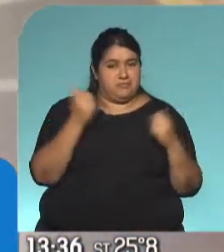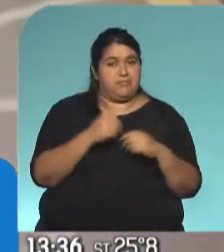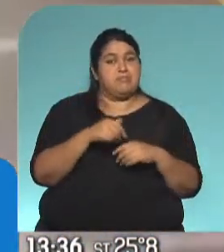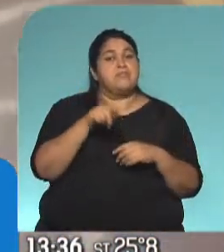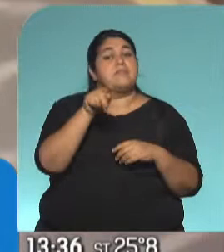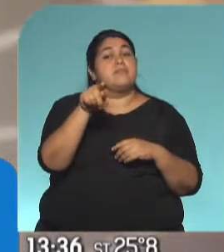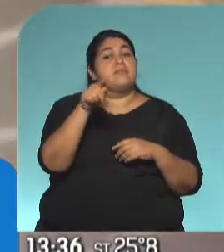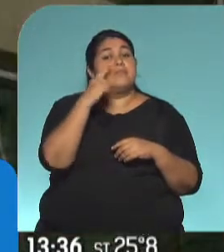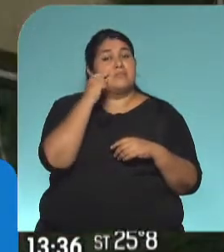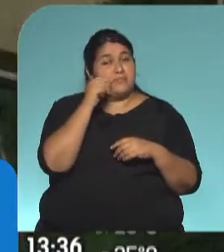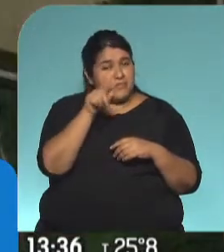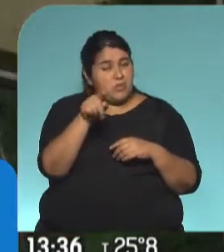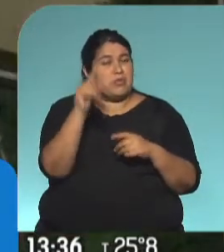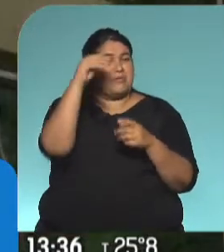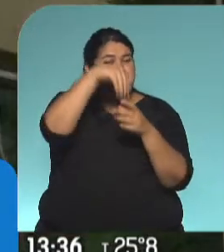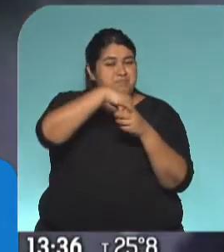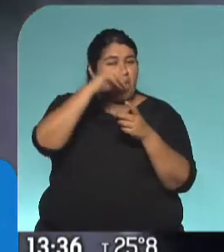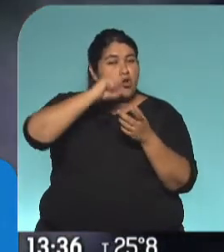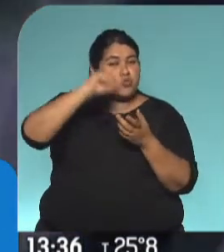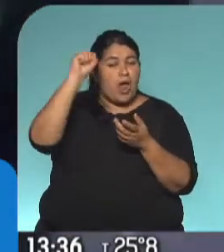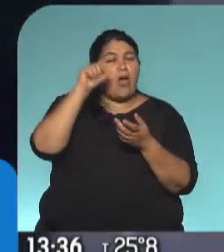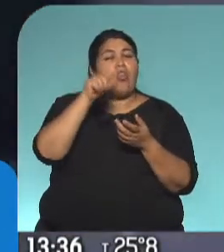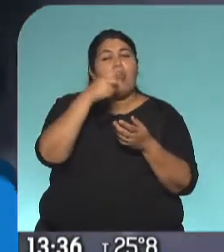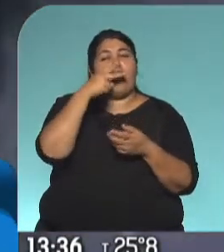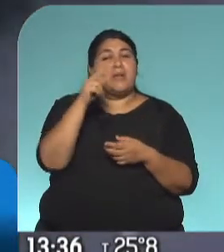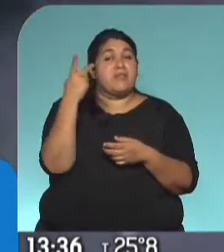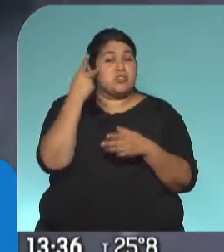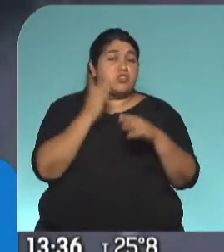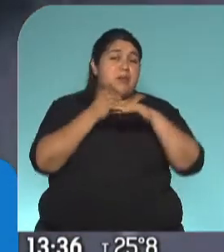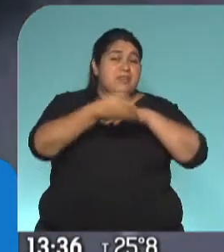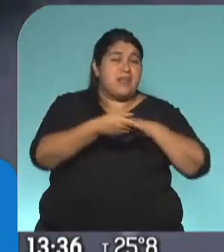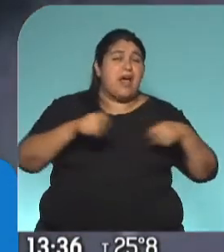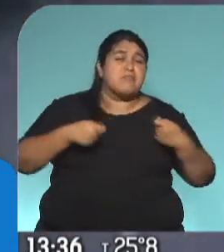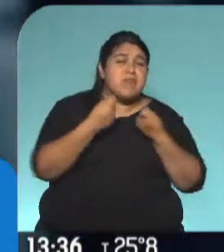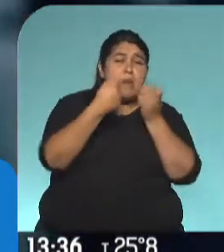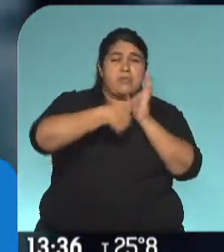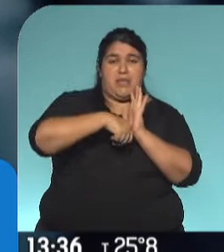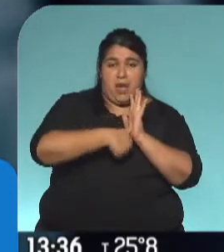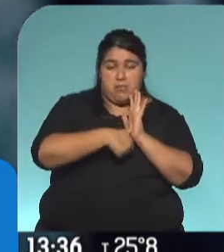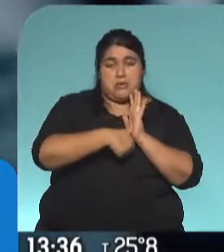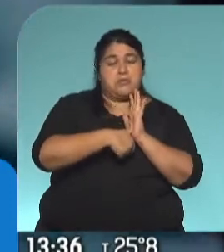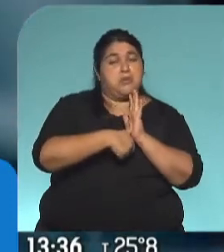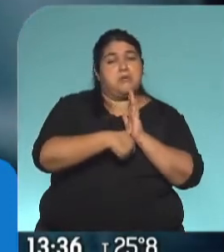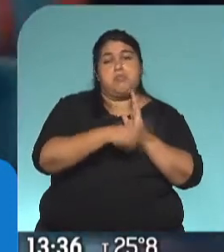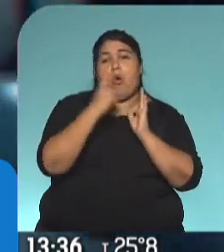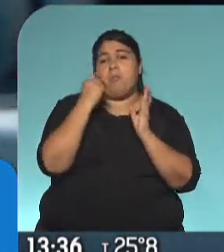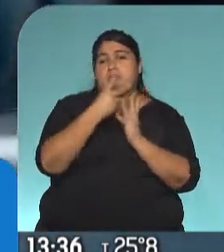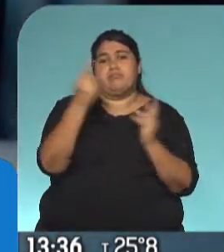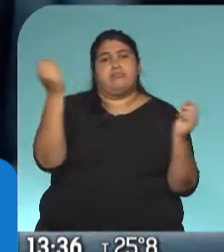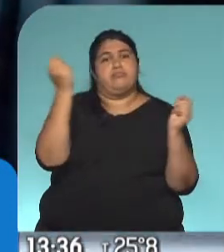Khashoggi ingresó al consulado el 2 de octubre de 2018 para tramitar unos documentos y jamás volvió a